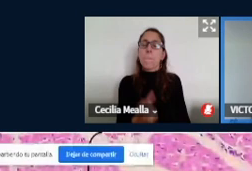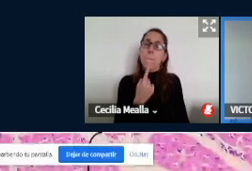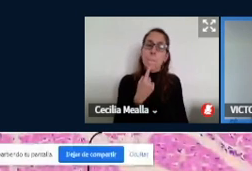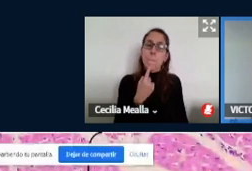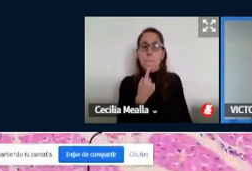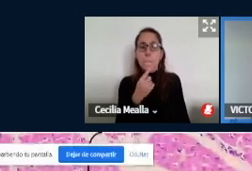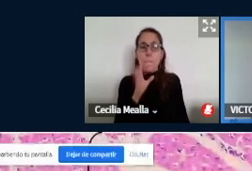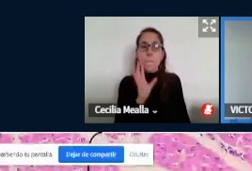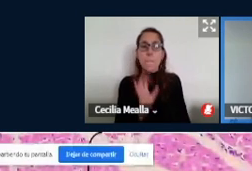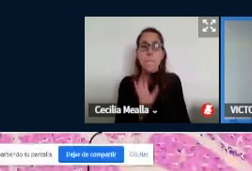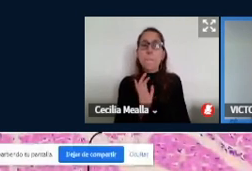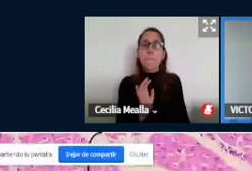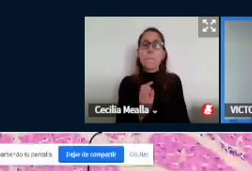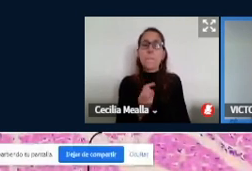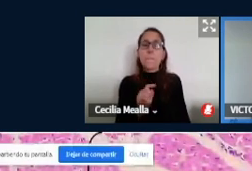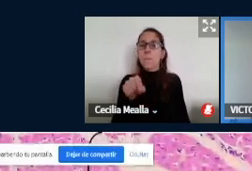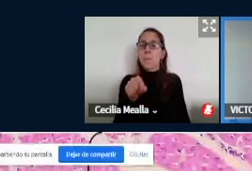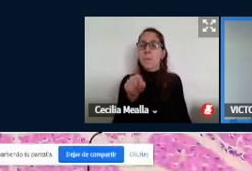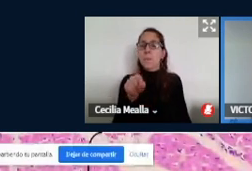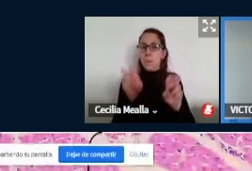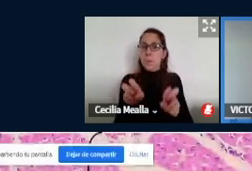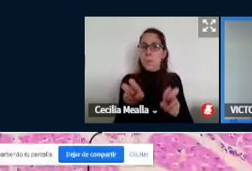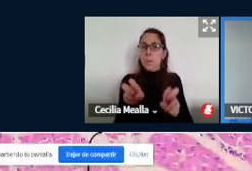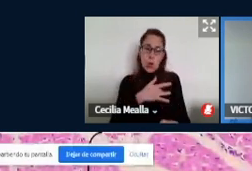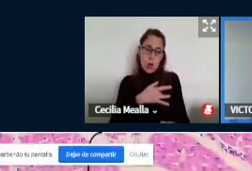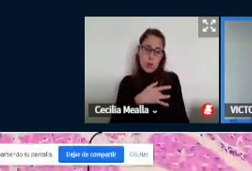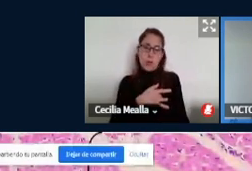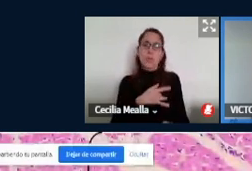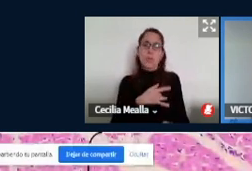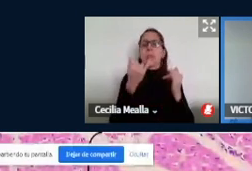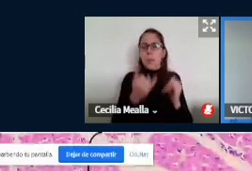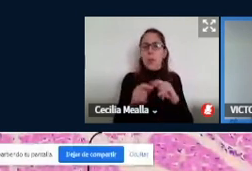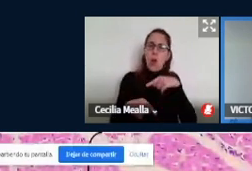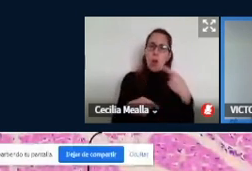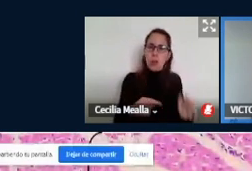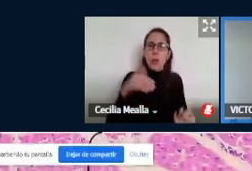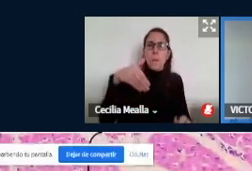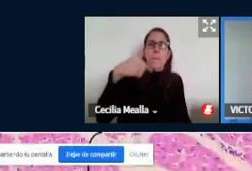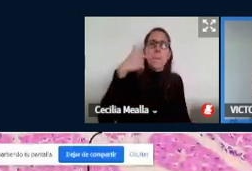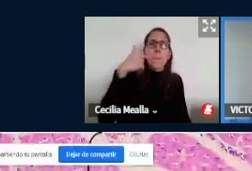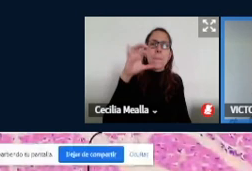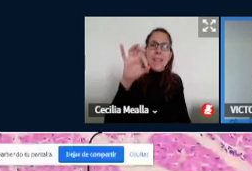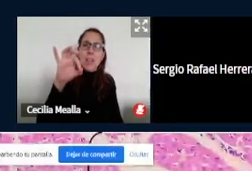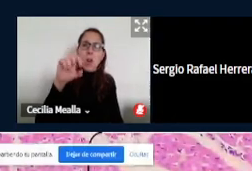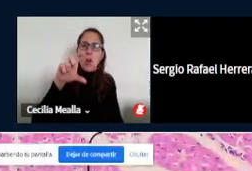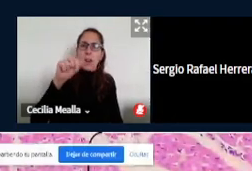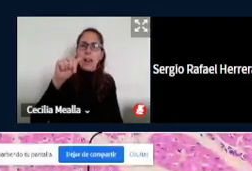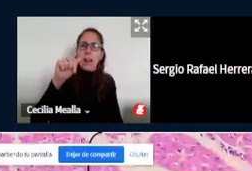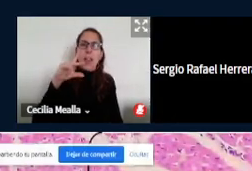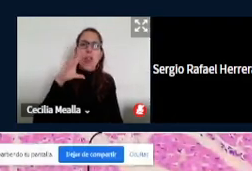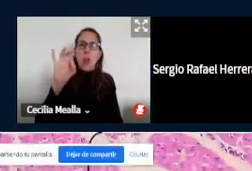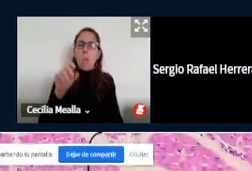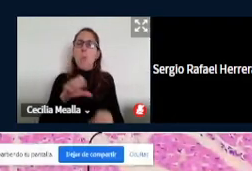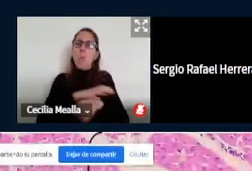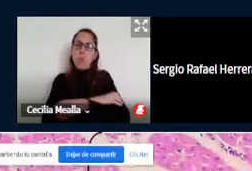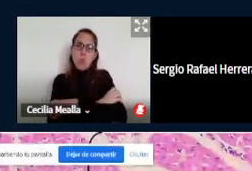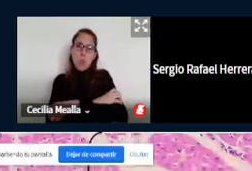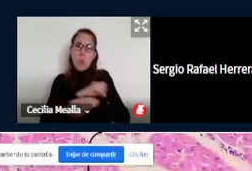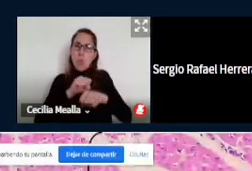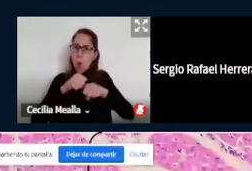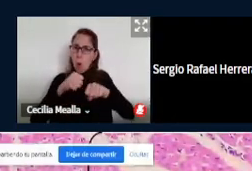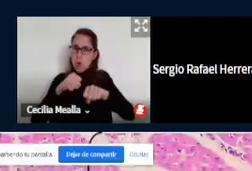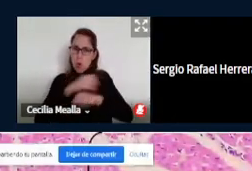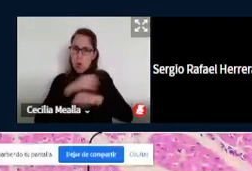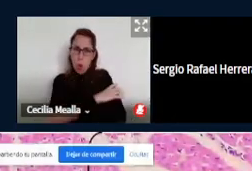¿Dudas de alguna otra parte del corazón? Después tenemos el miocardio, que ustedes ya lo vieron en el músculo, ¿sí? Que si no lo